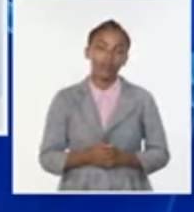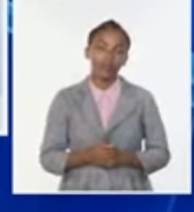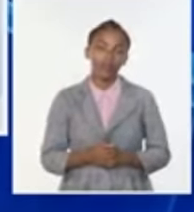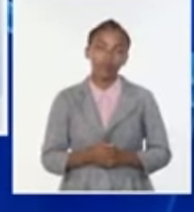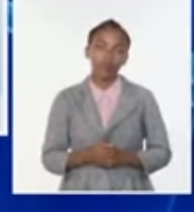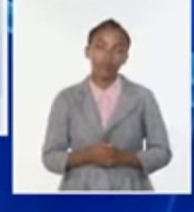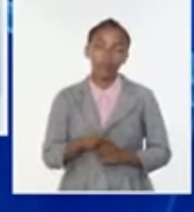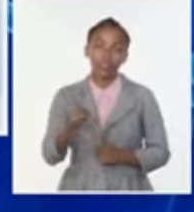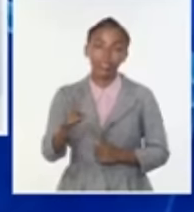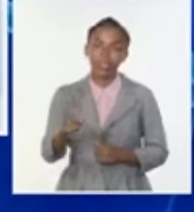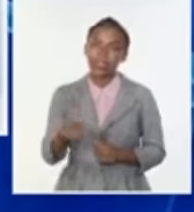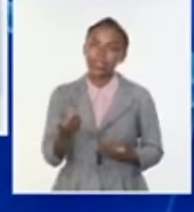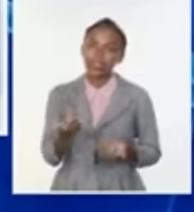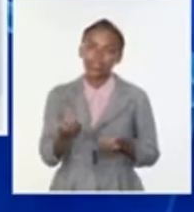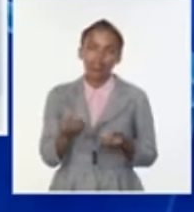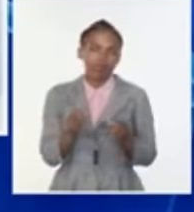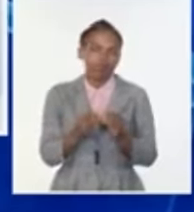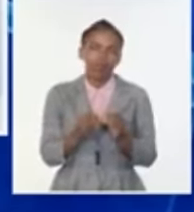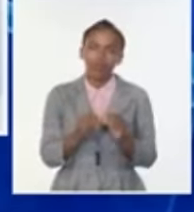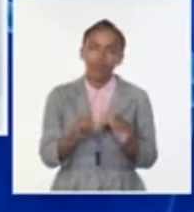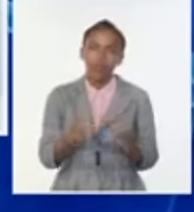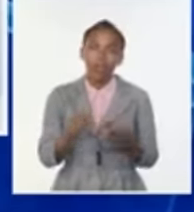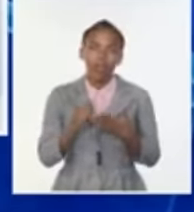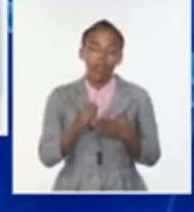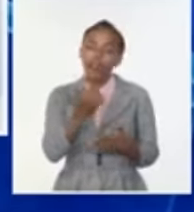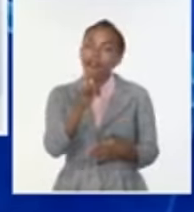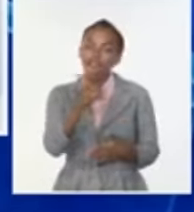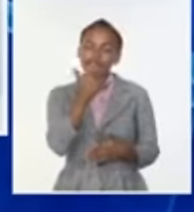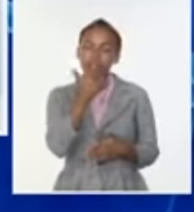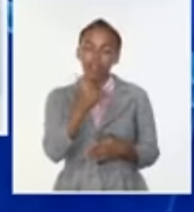ayudan en nada, todo lo contrario a la inflación.